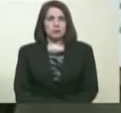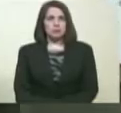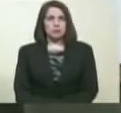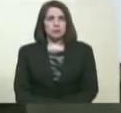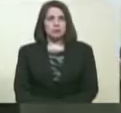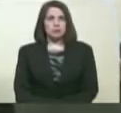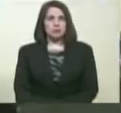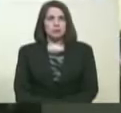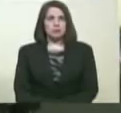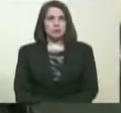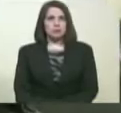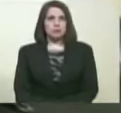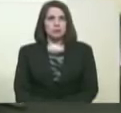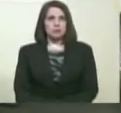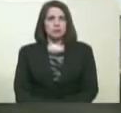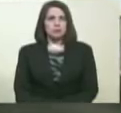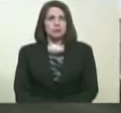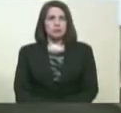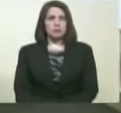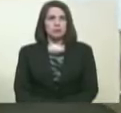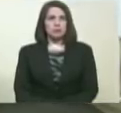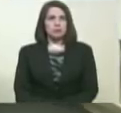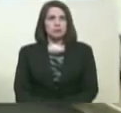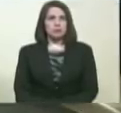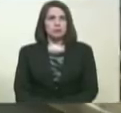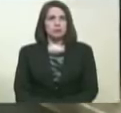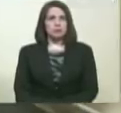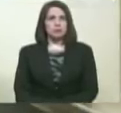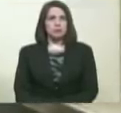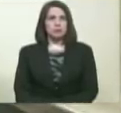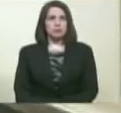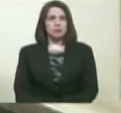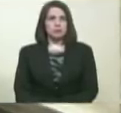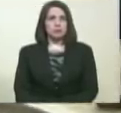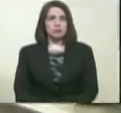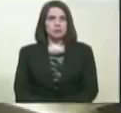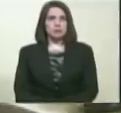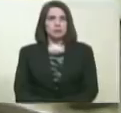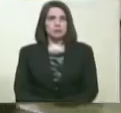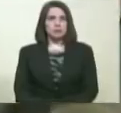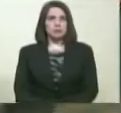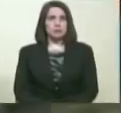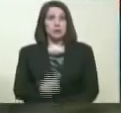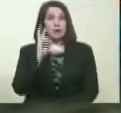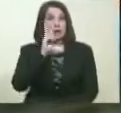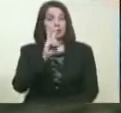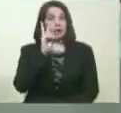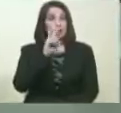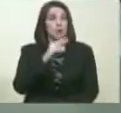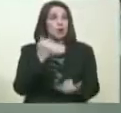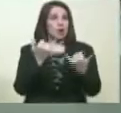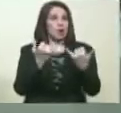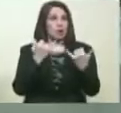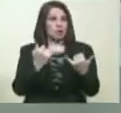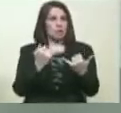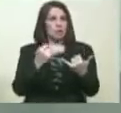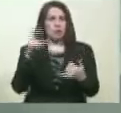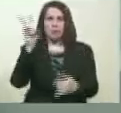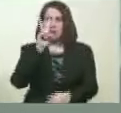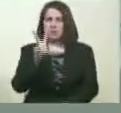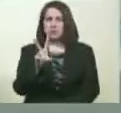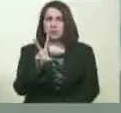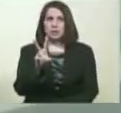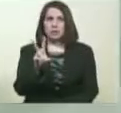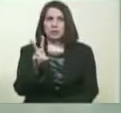paneo del ministerio. De las distintas capacidades claro. Productivas. Sí, yo. ¿No? Pro Venezuela. Sí, aquí seguimos.